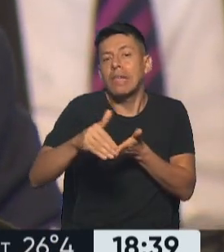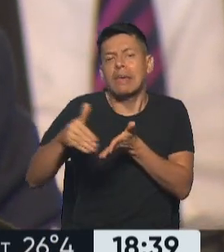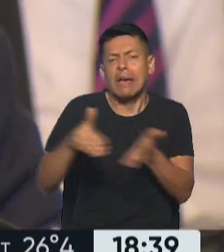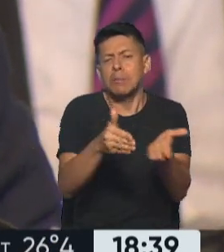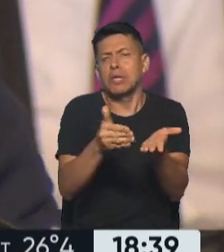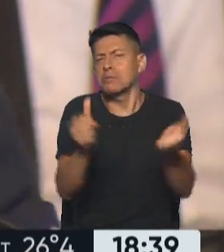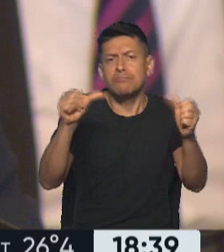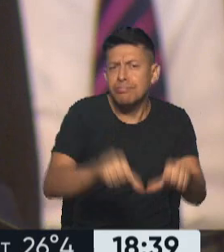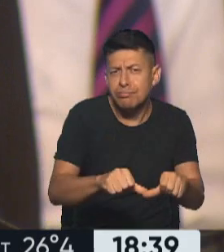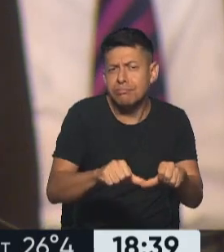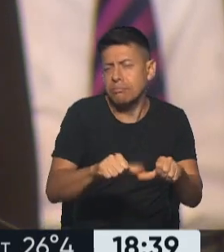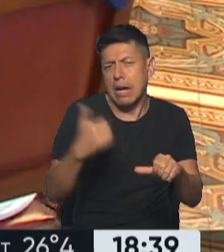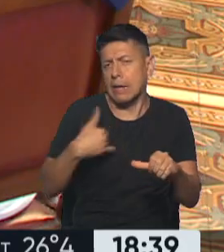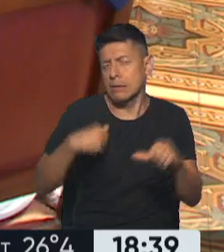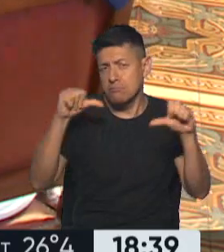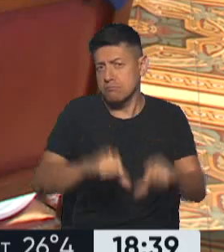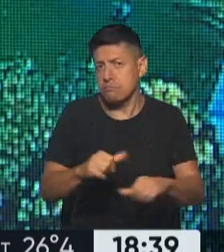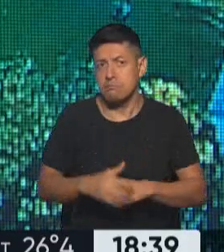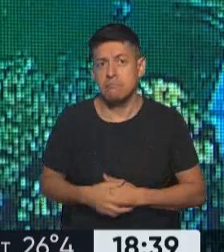nocivo para la nación argentina.